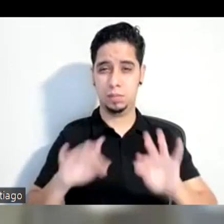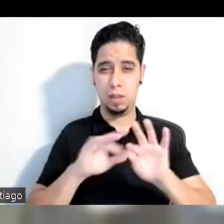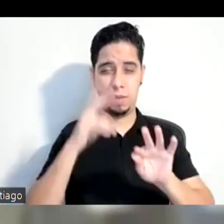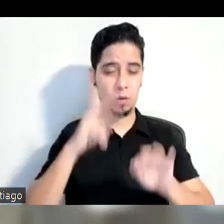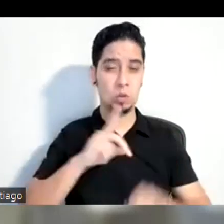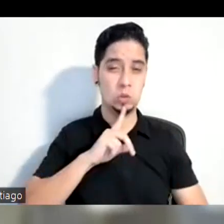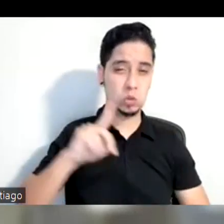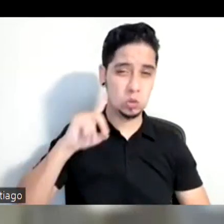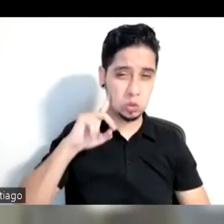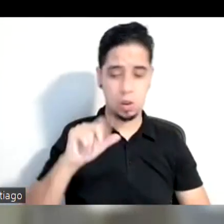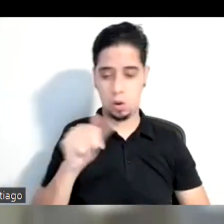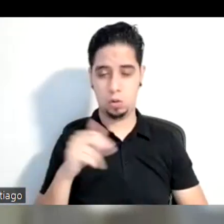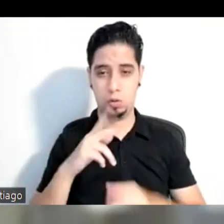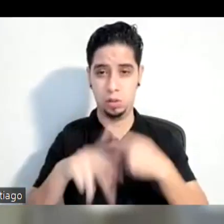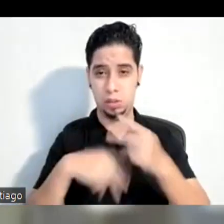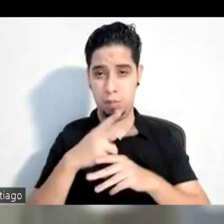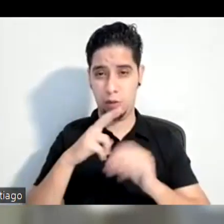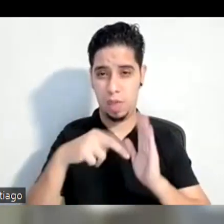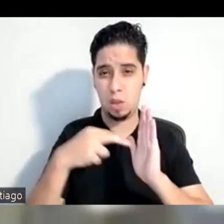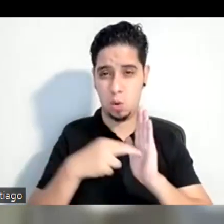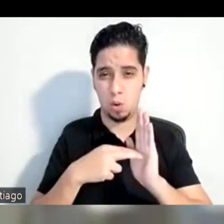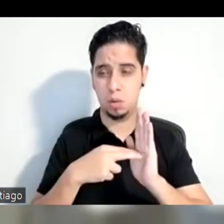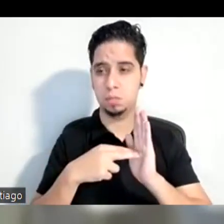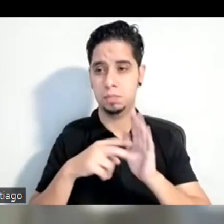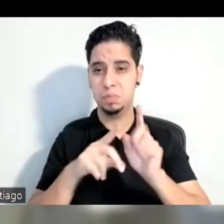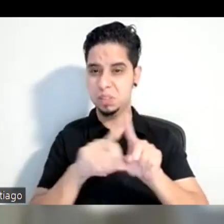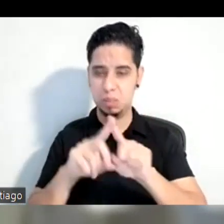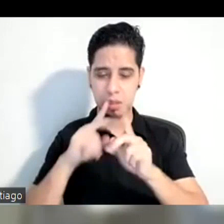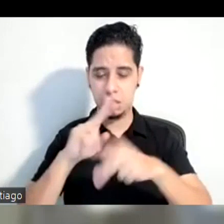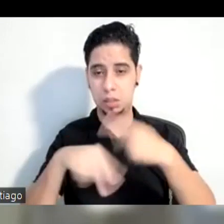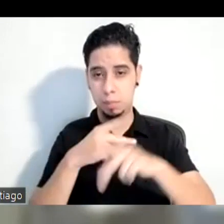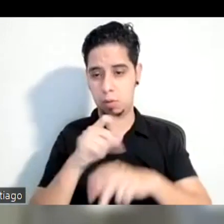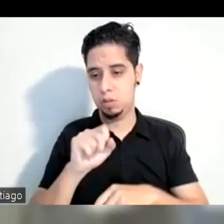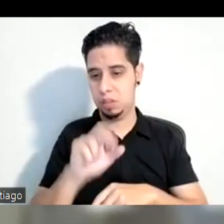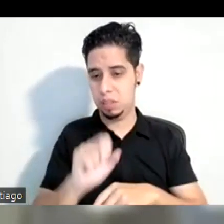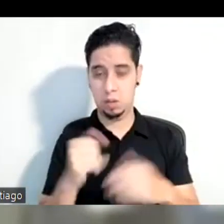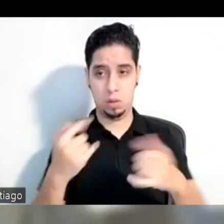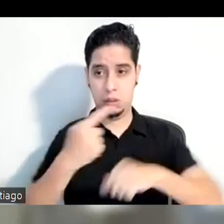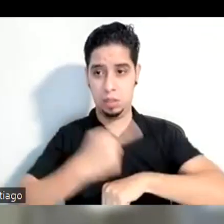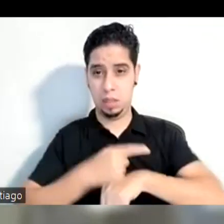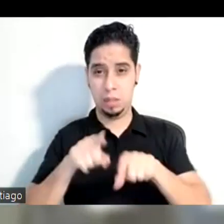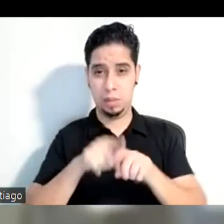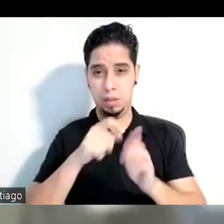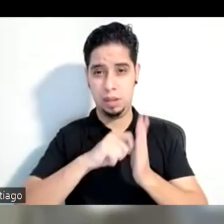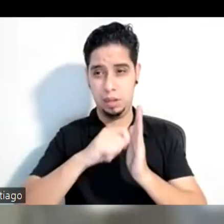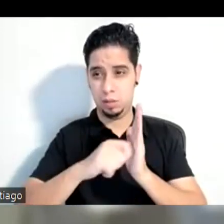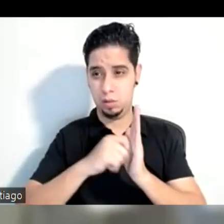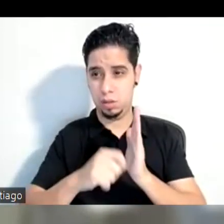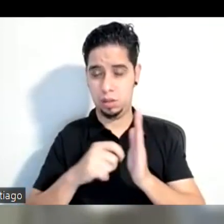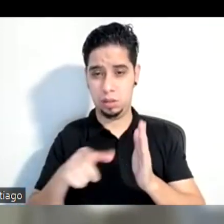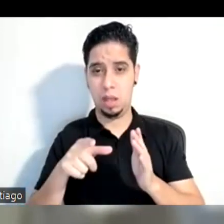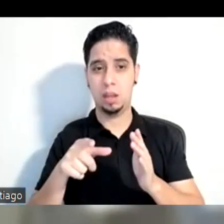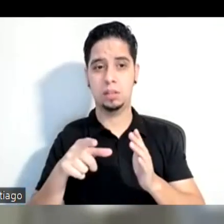otros papeles. Hay varias series de televisión hoy en día, y gracias a Dios los escritores de estas series